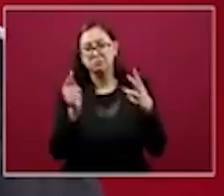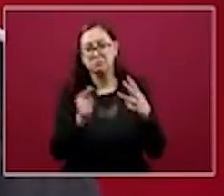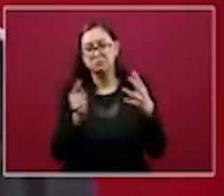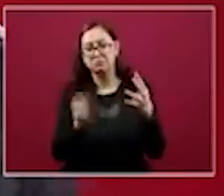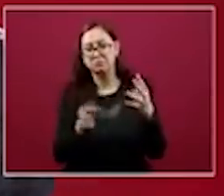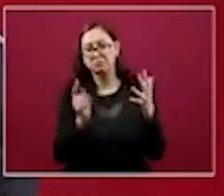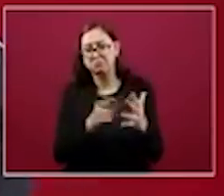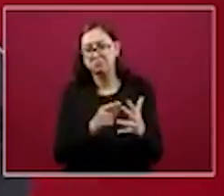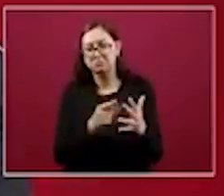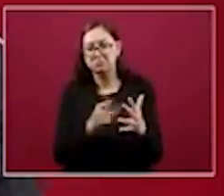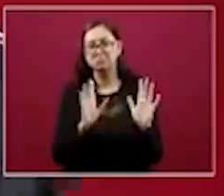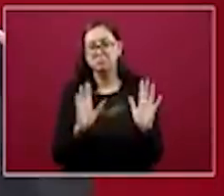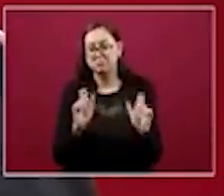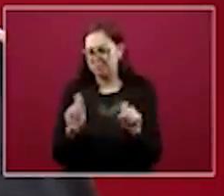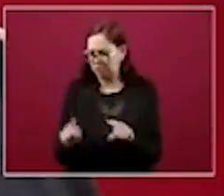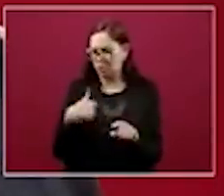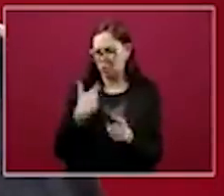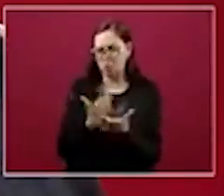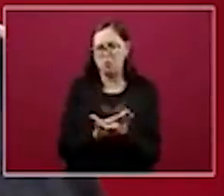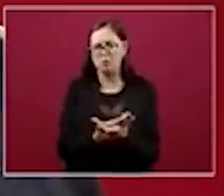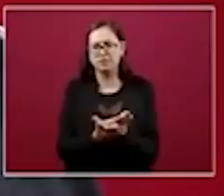inclusive a los que voy a proponer,